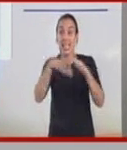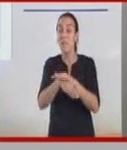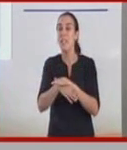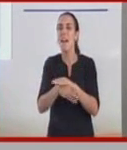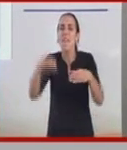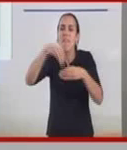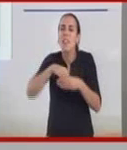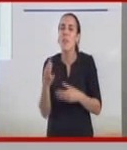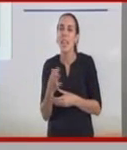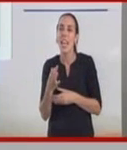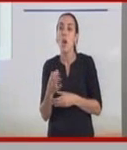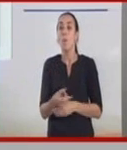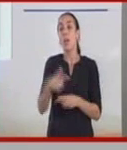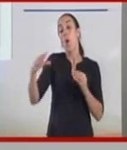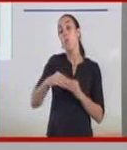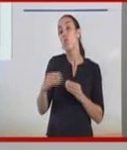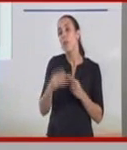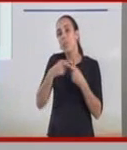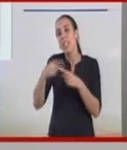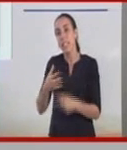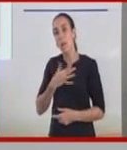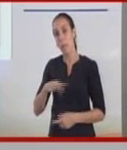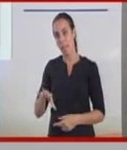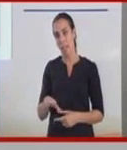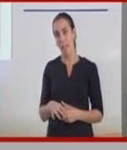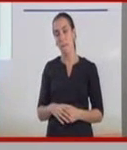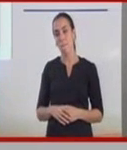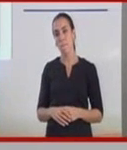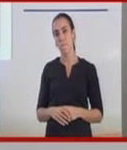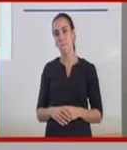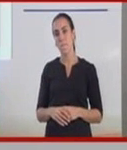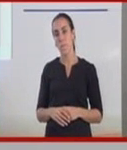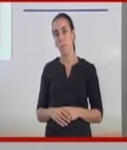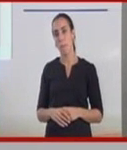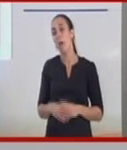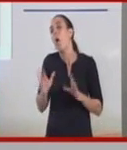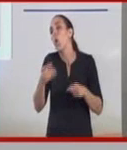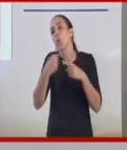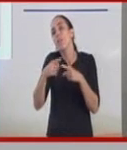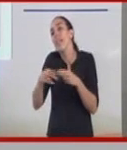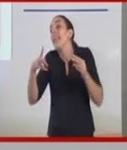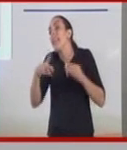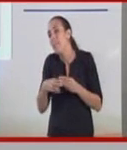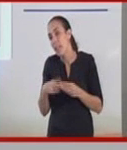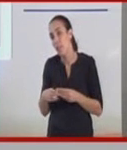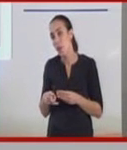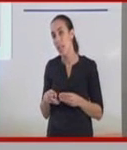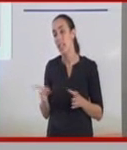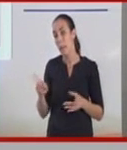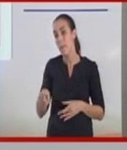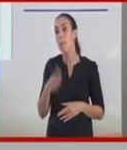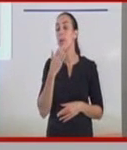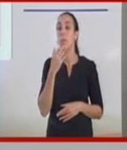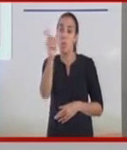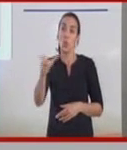pues, a usuarios con diferentes capacidades, ¿no? o con diferentes limitaciones funcionales, pues personas